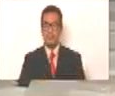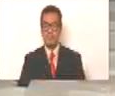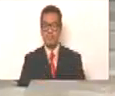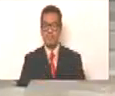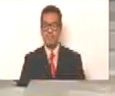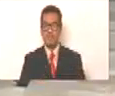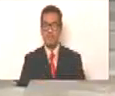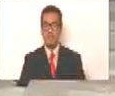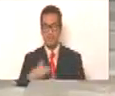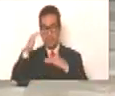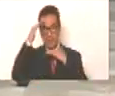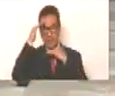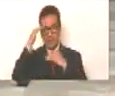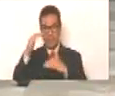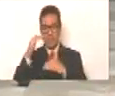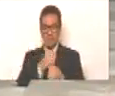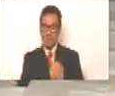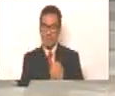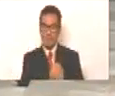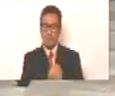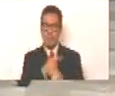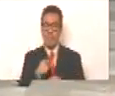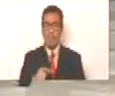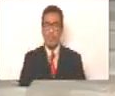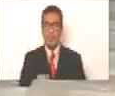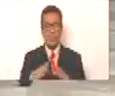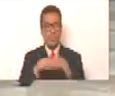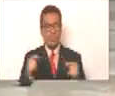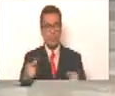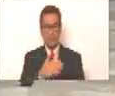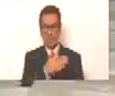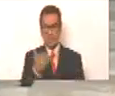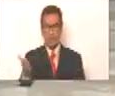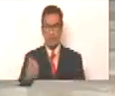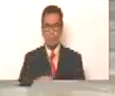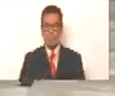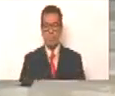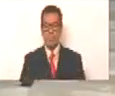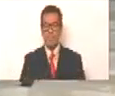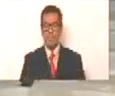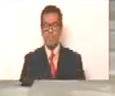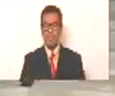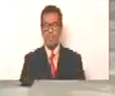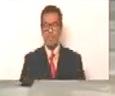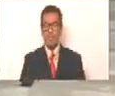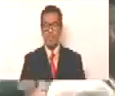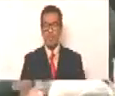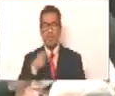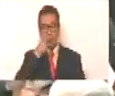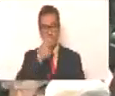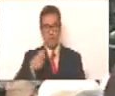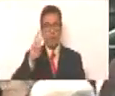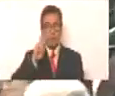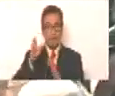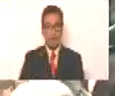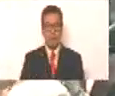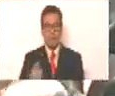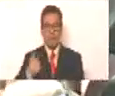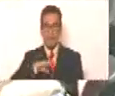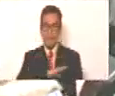saludo fraternal para todas y todos ustedes, al pueblo de Venezuela, a mis hermanos y